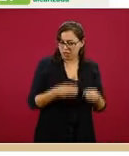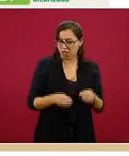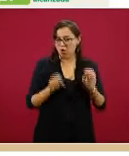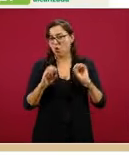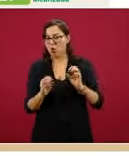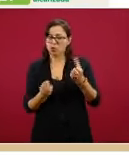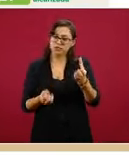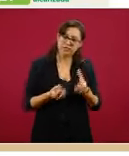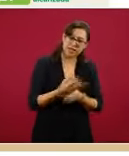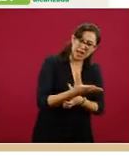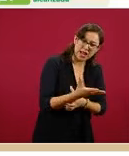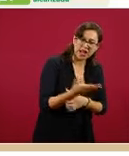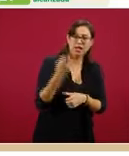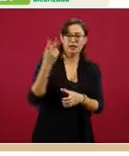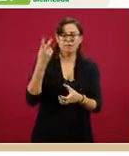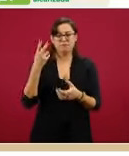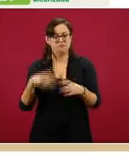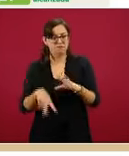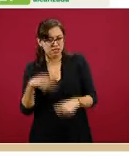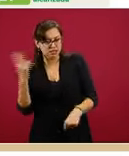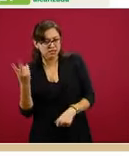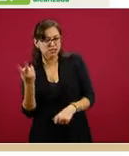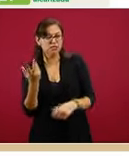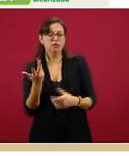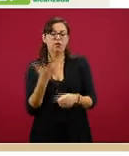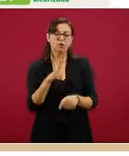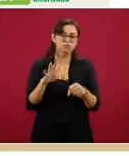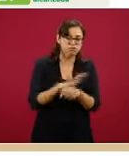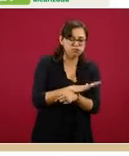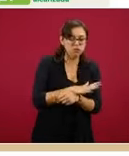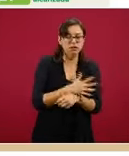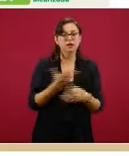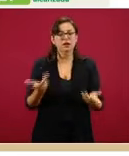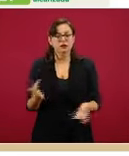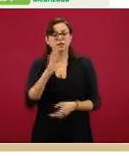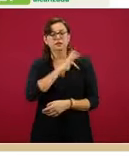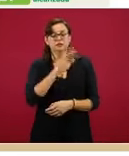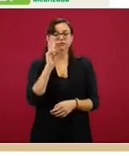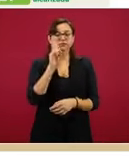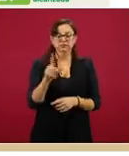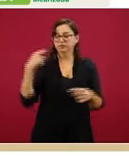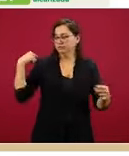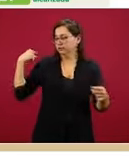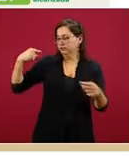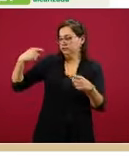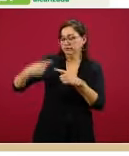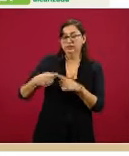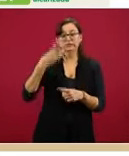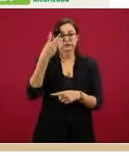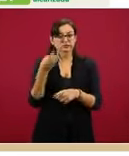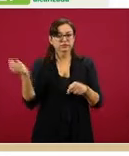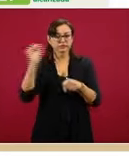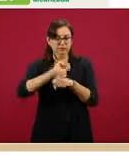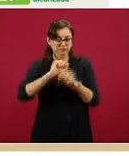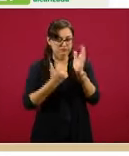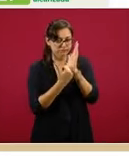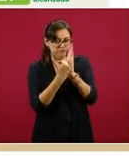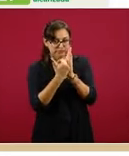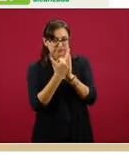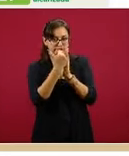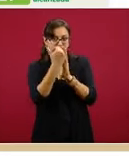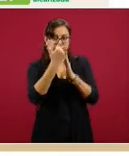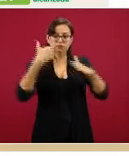hospitalizaciones diarias y lo que podemos ver es que después que habíamos tenido 3 semanas de ascenso o con tendencia ascendente,